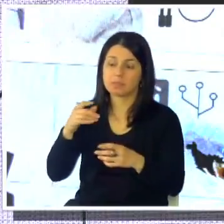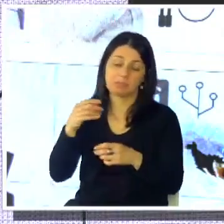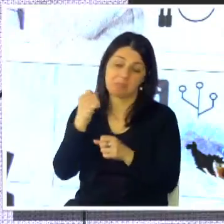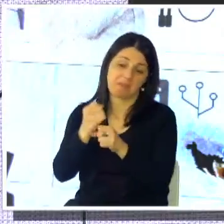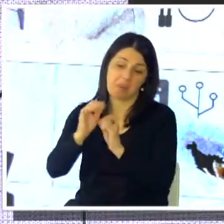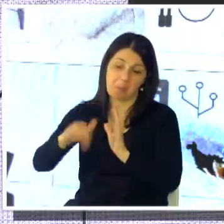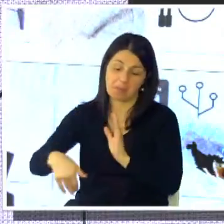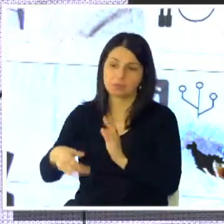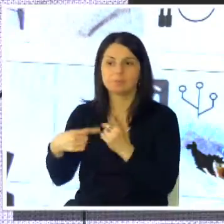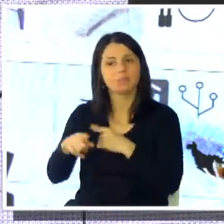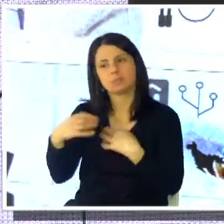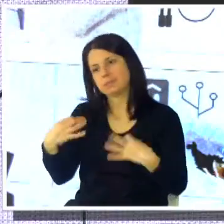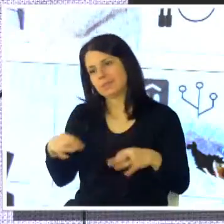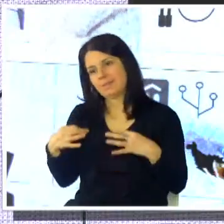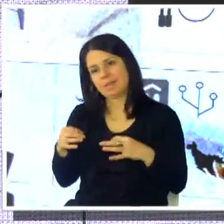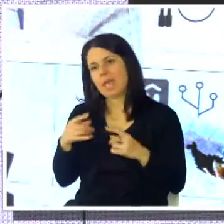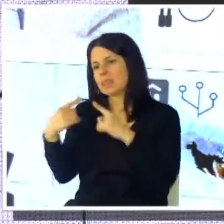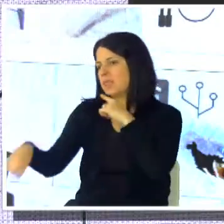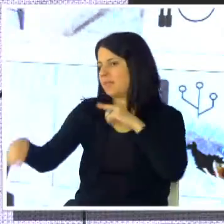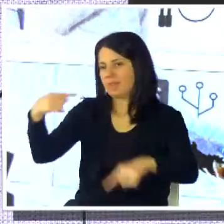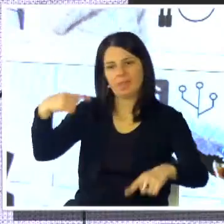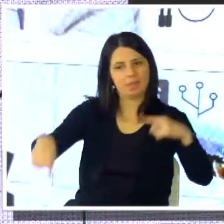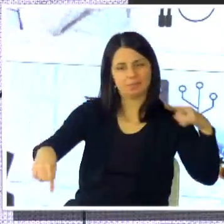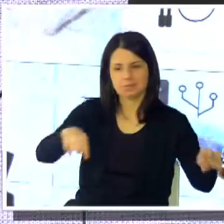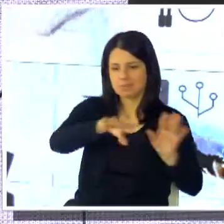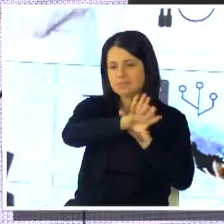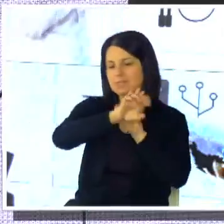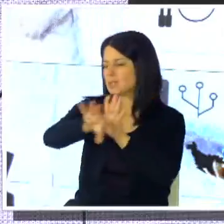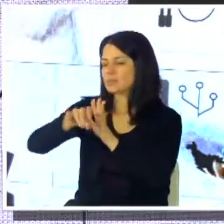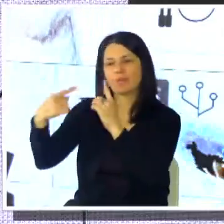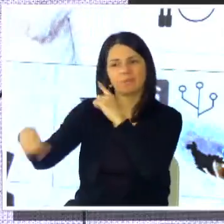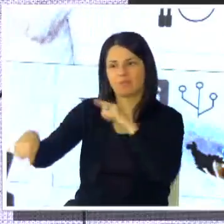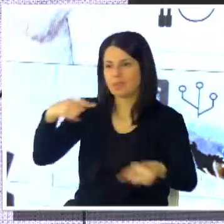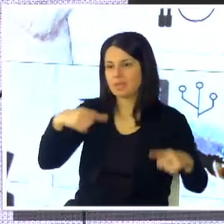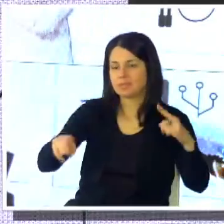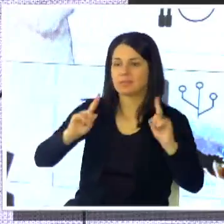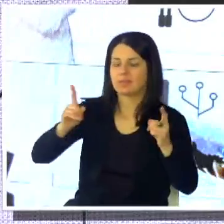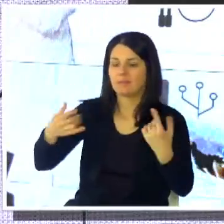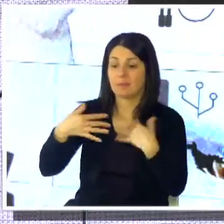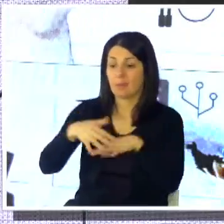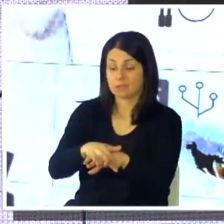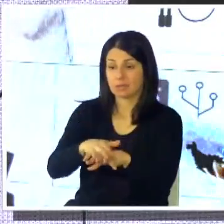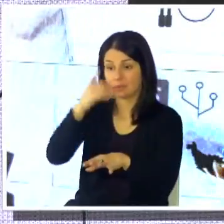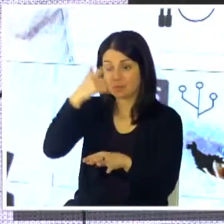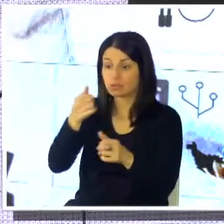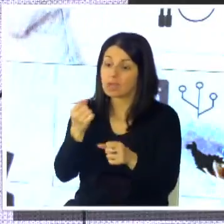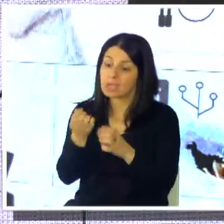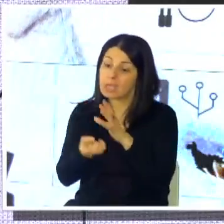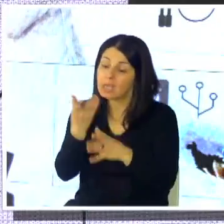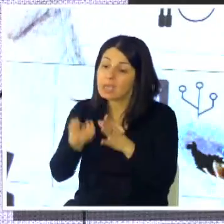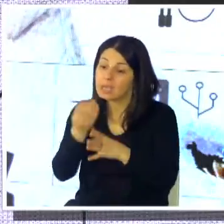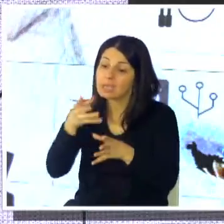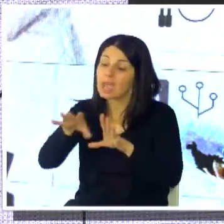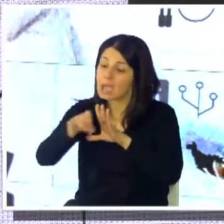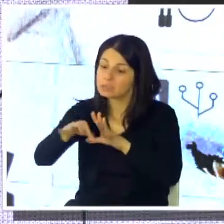trabajo. La realidad es que hay una diversidad enorme de sensores y equipamientos que hay que integrar. Los fabricantes de los sensores hacen muy